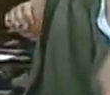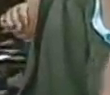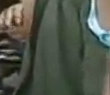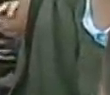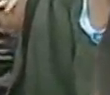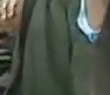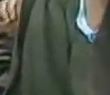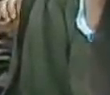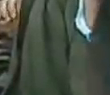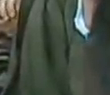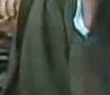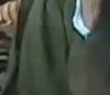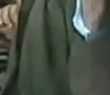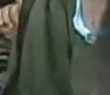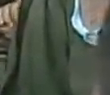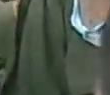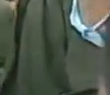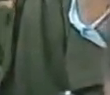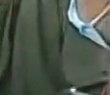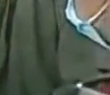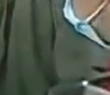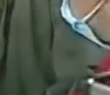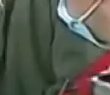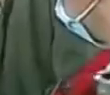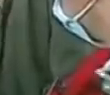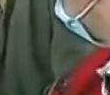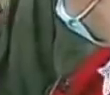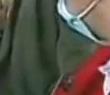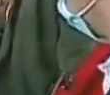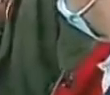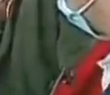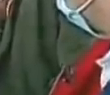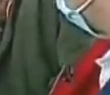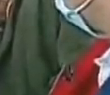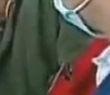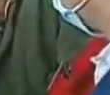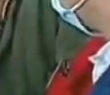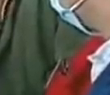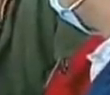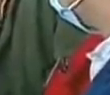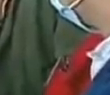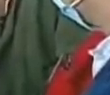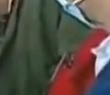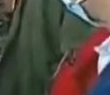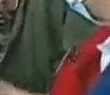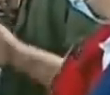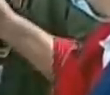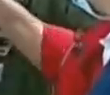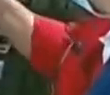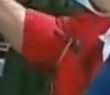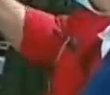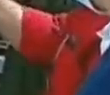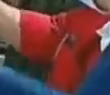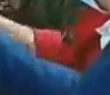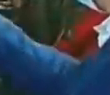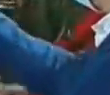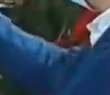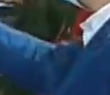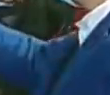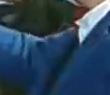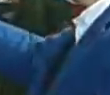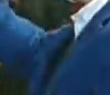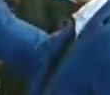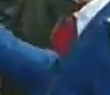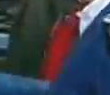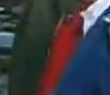de Táchira como de Mérida, de Falcón, a los alcaldes, alcaldesas que han resultado electos por el voto popular en lo